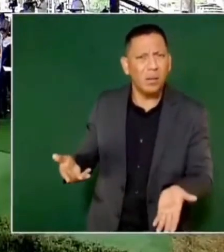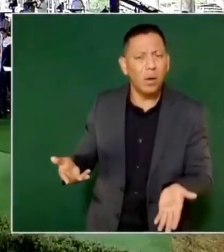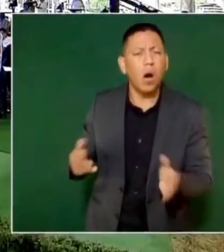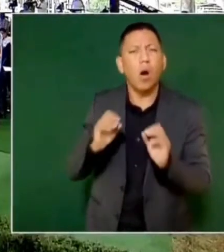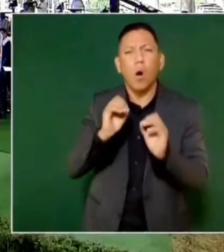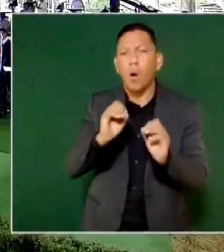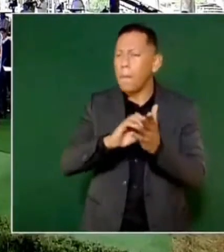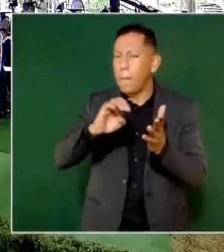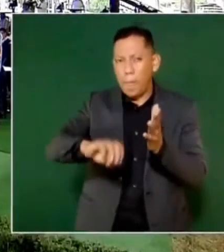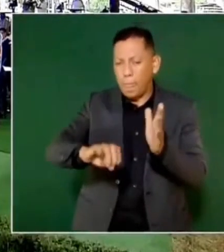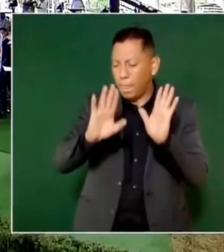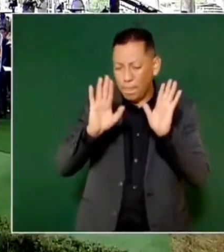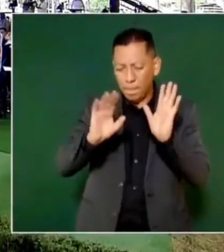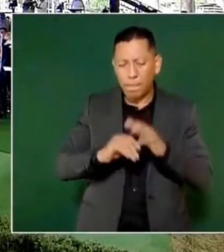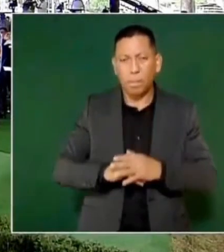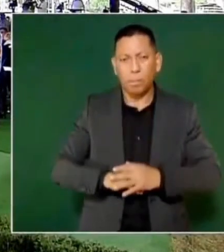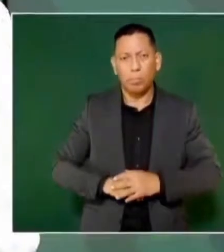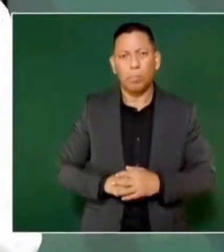¿cuántos